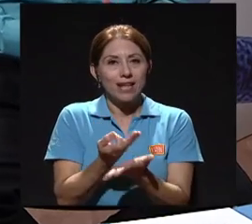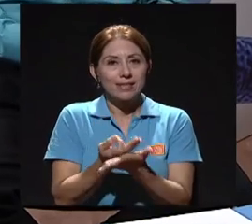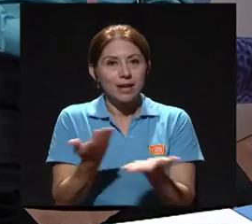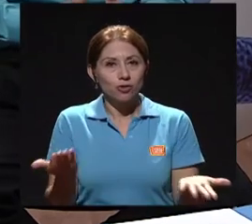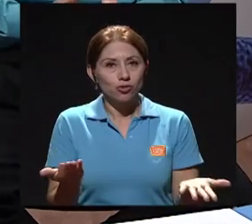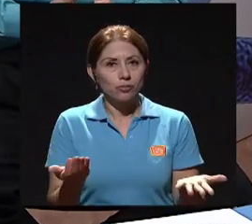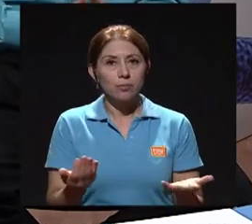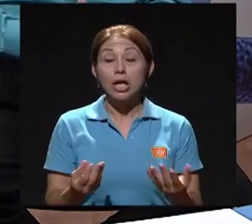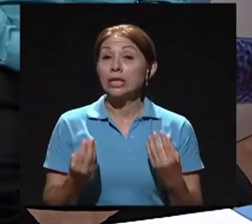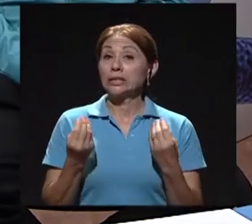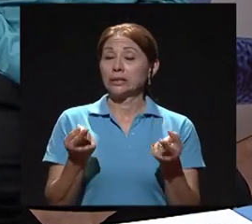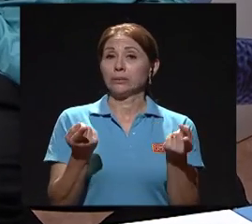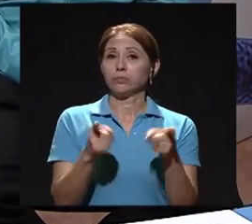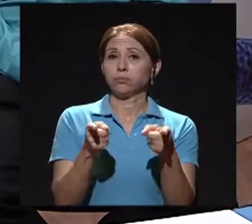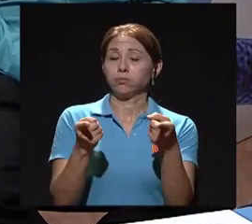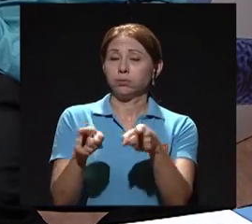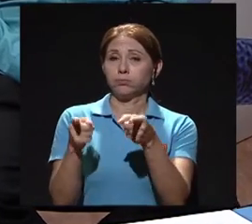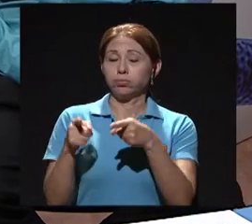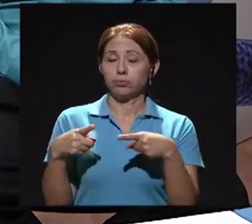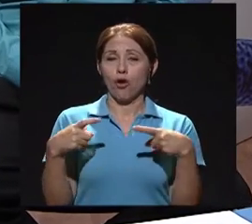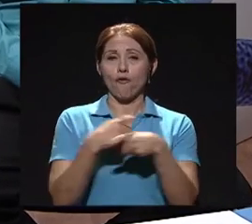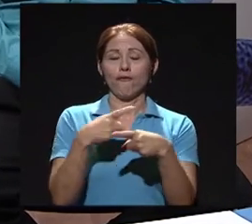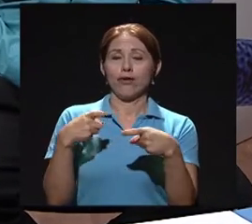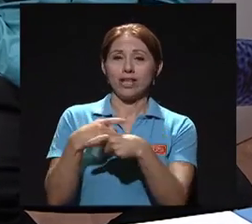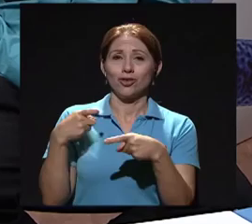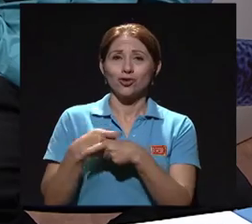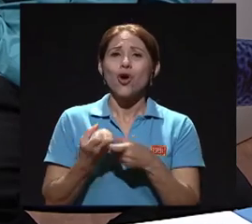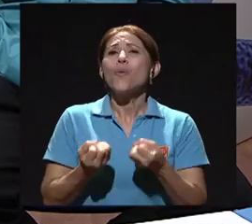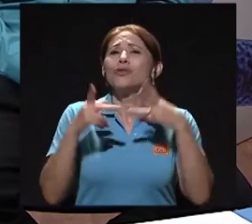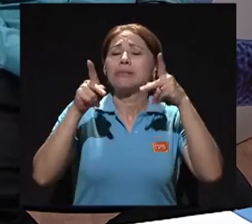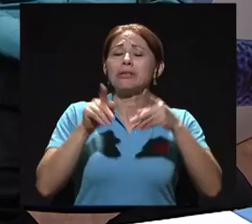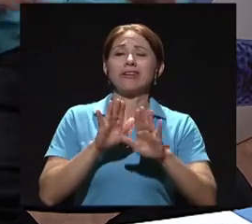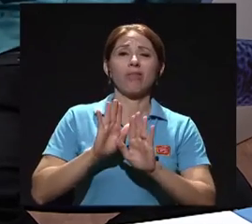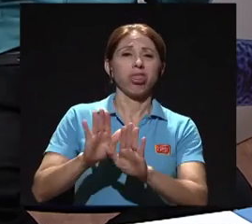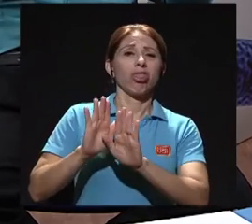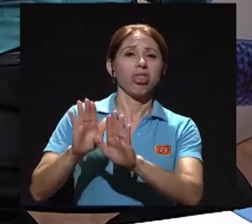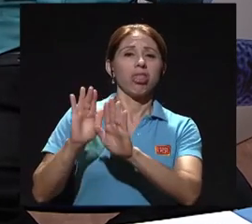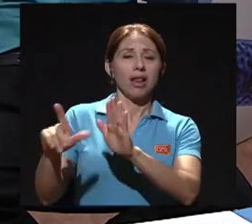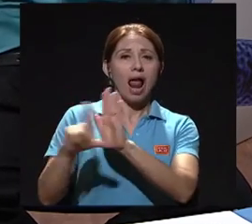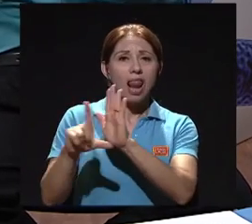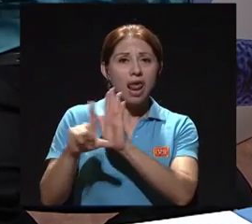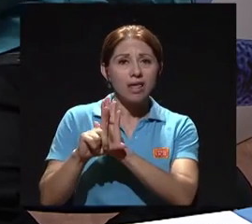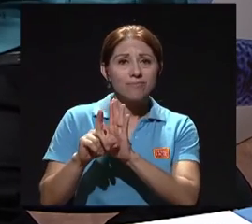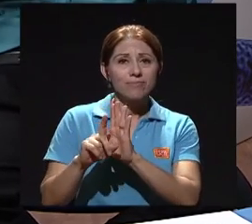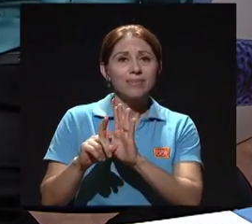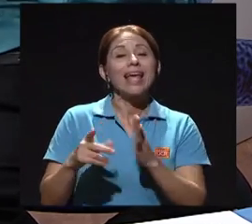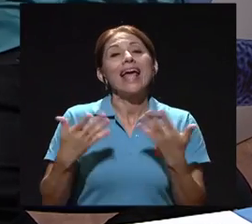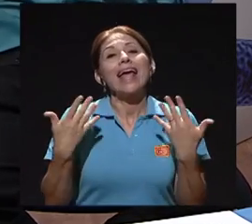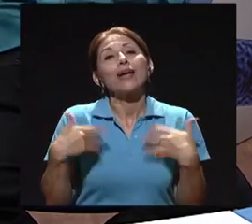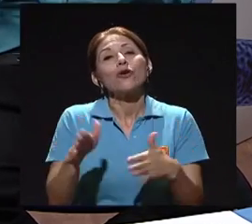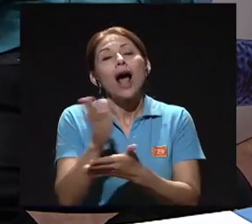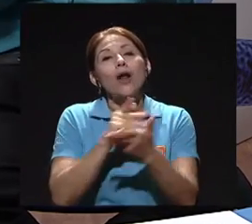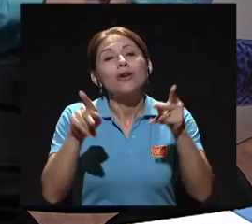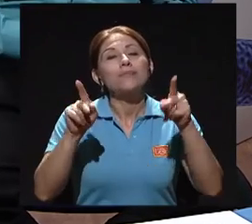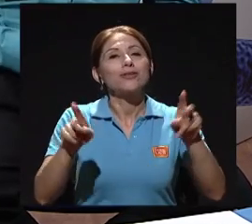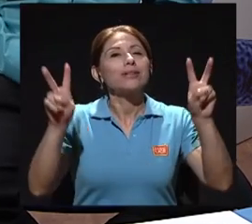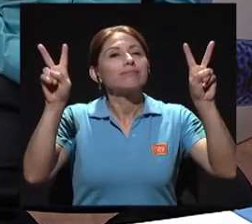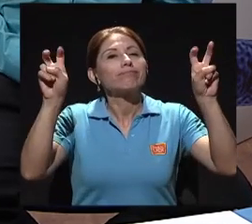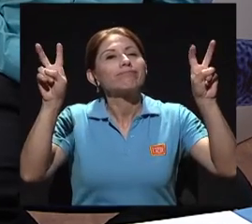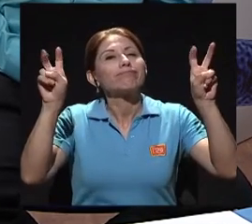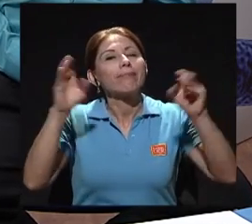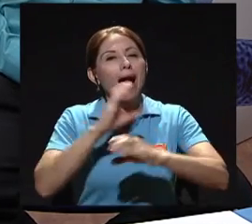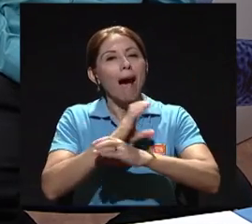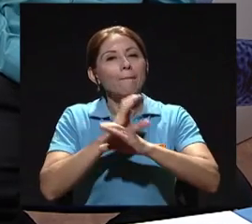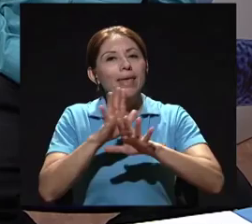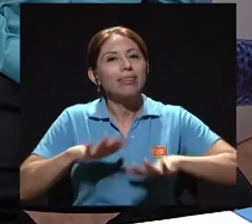generado muchos y muchísimos conflictos y hay detractores de la ley incluso algunos disque ambientalistas que están en